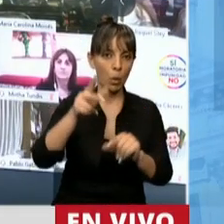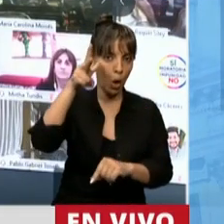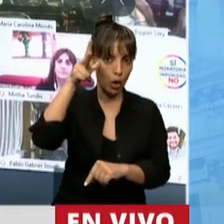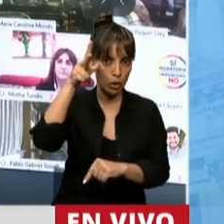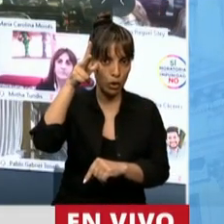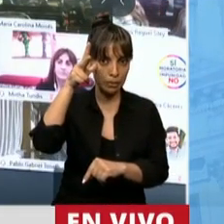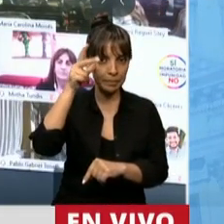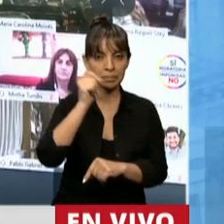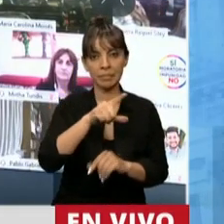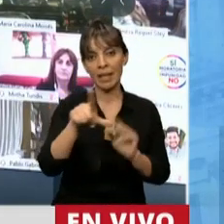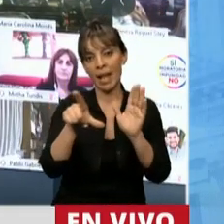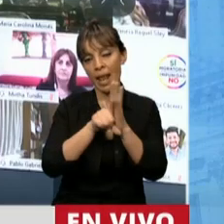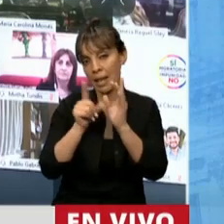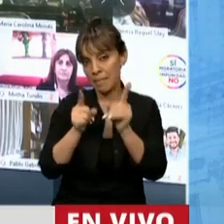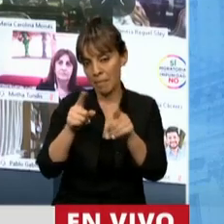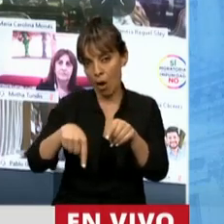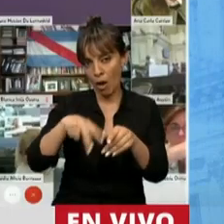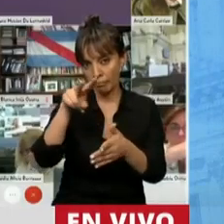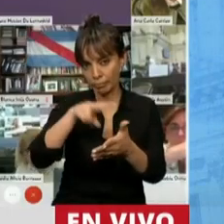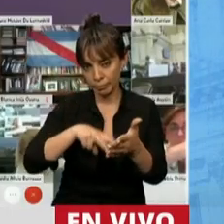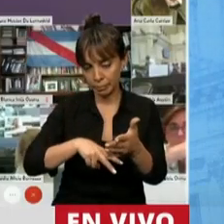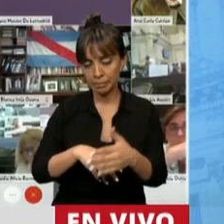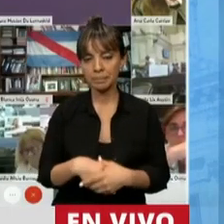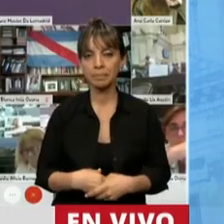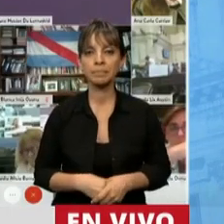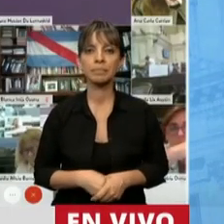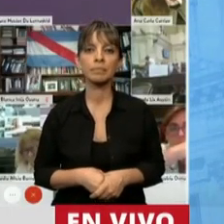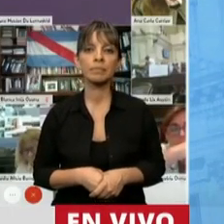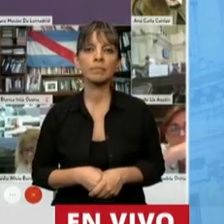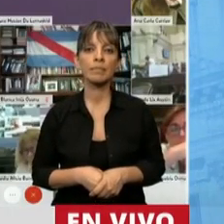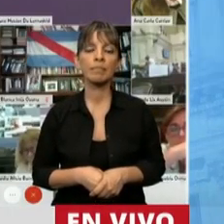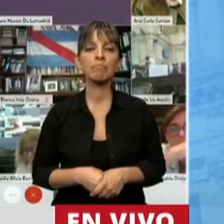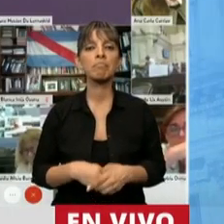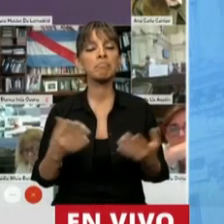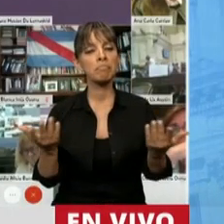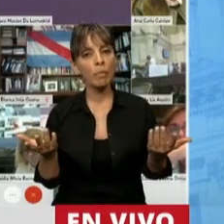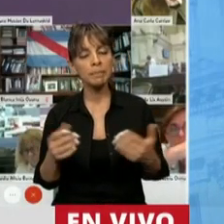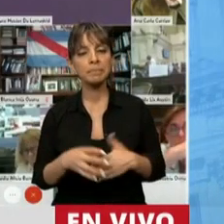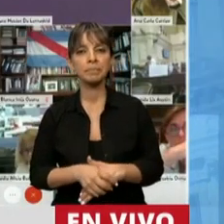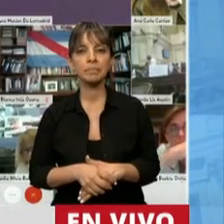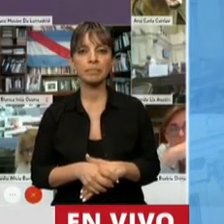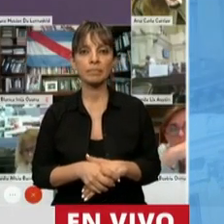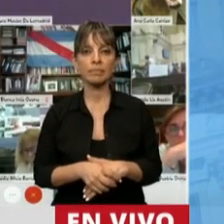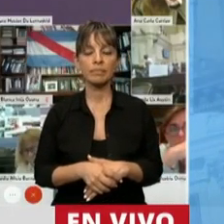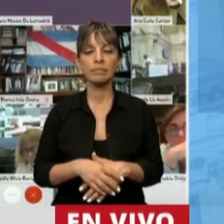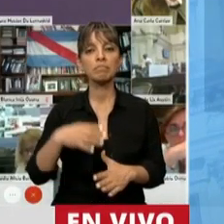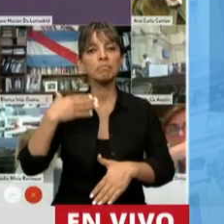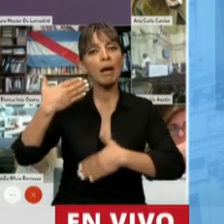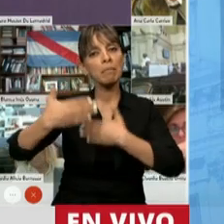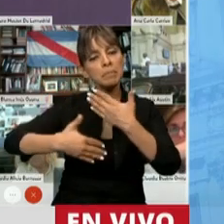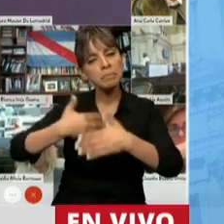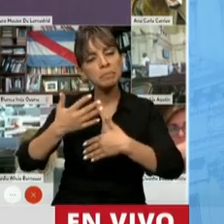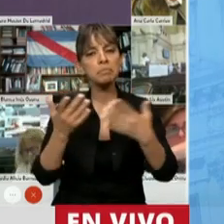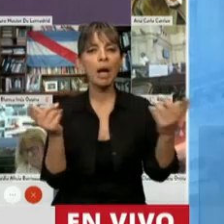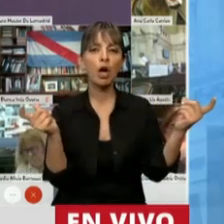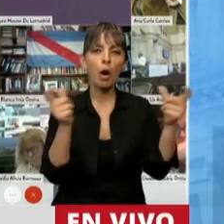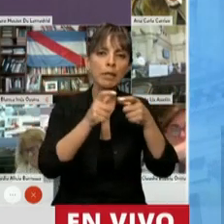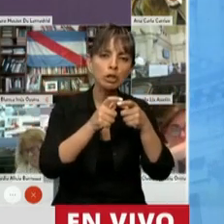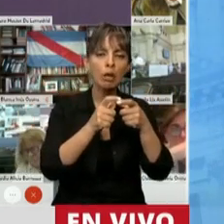8 de la ley que estamos viendo. Durante el desarrollo de la